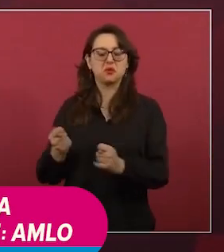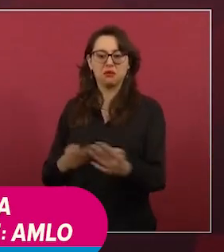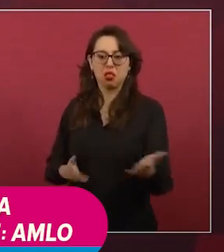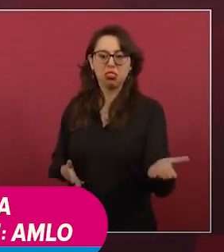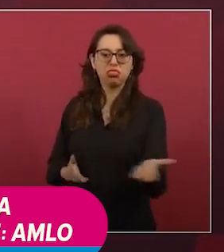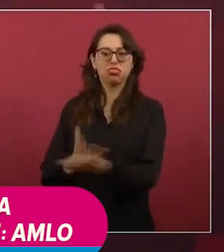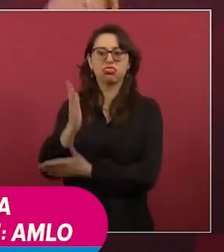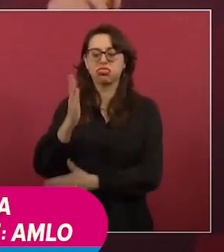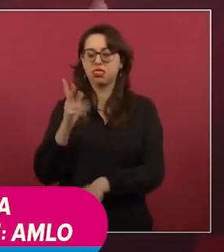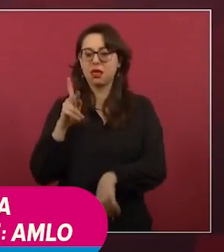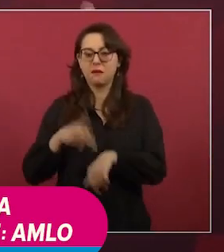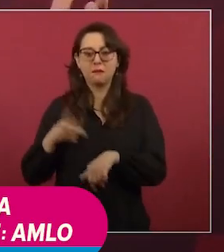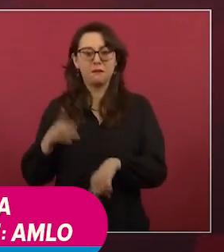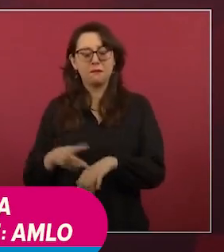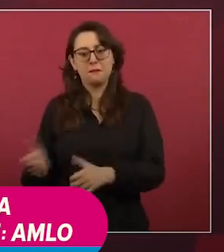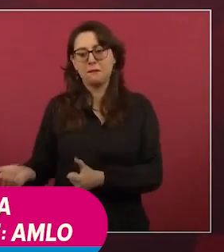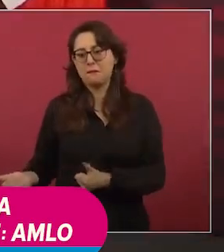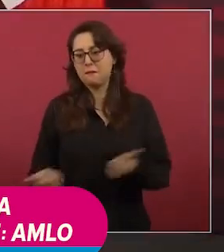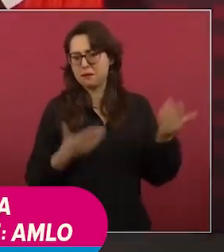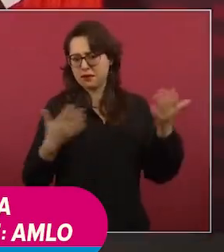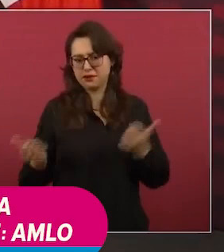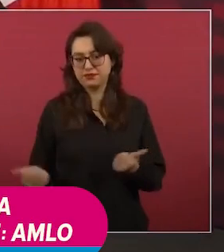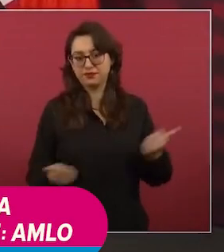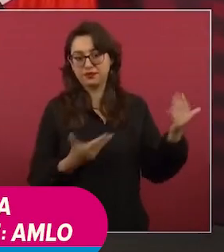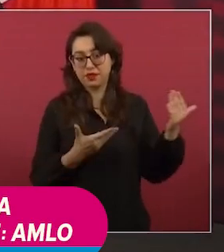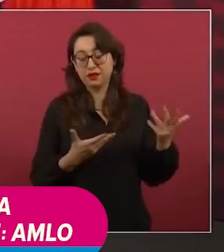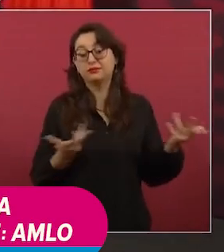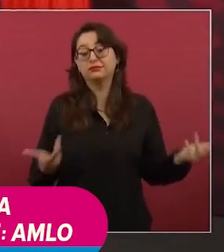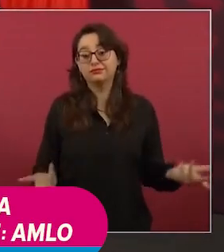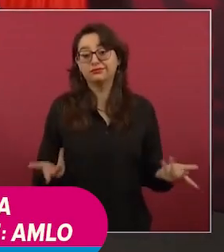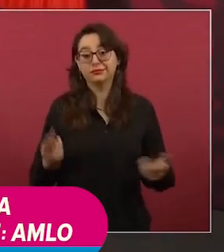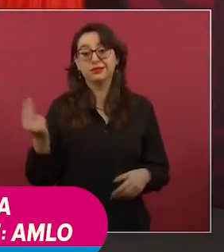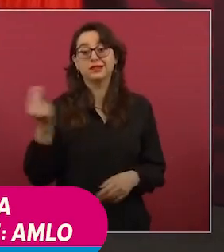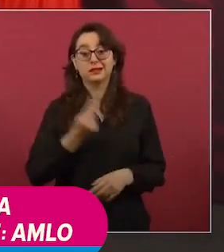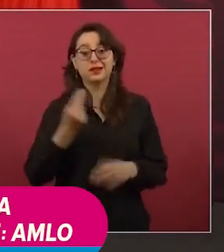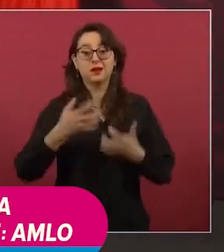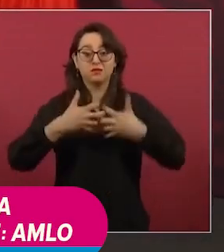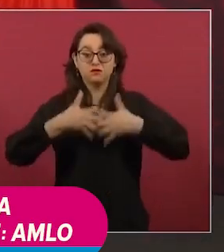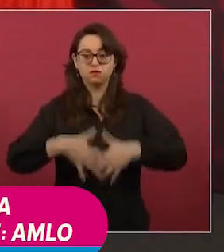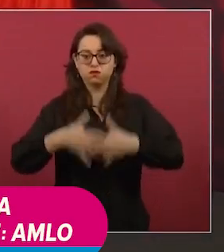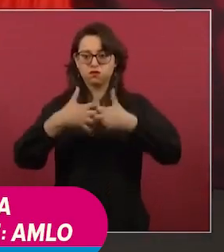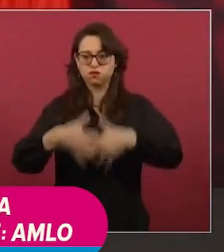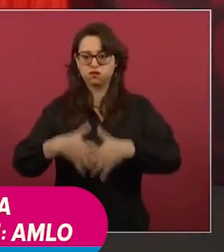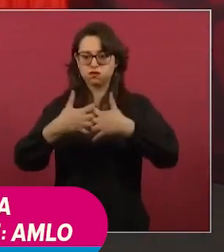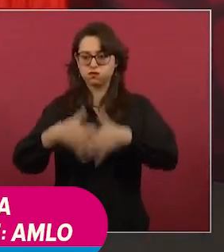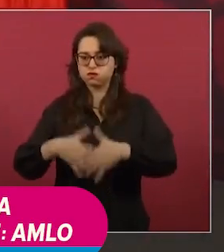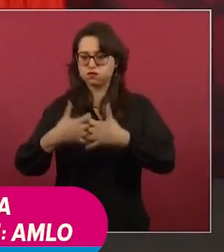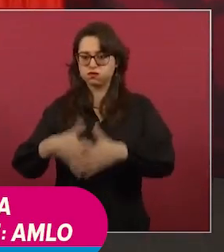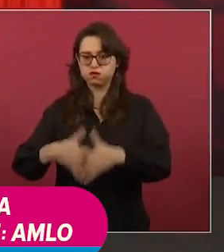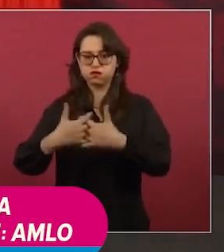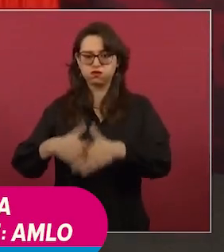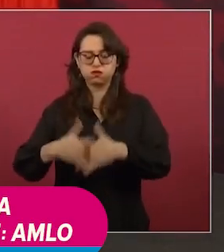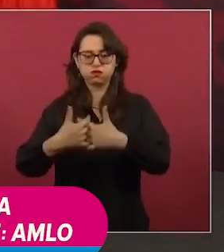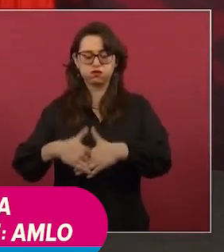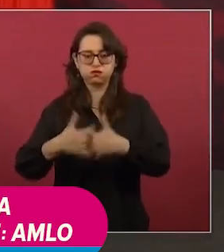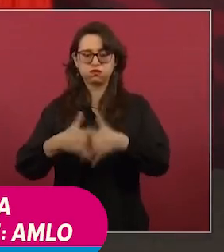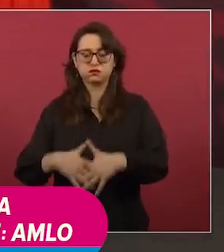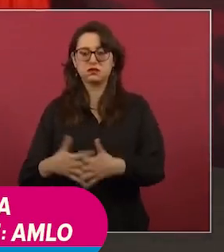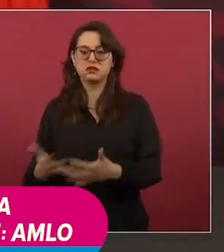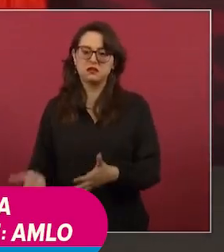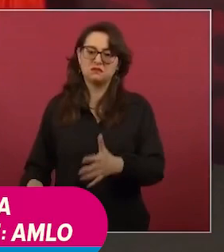y utilizaban los terrenos como bancos